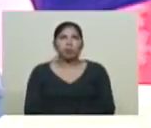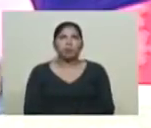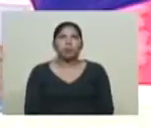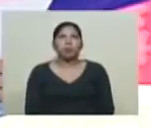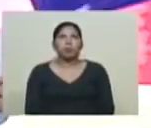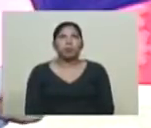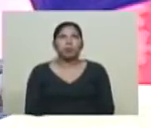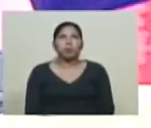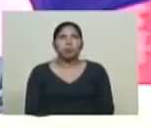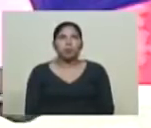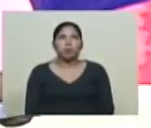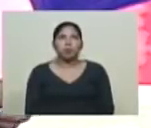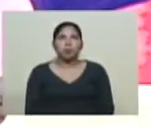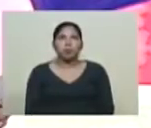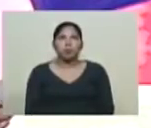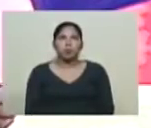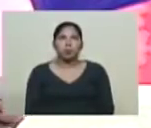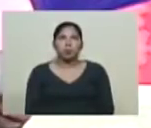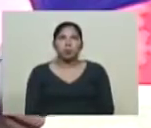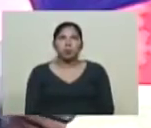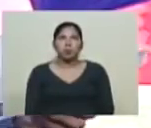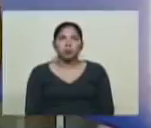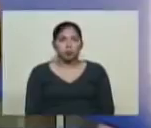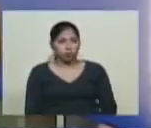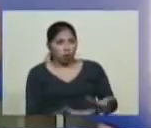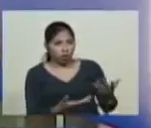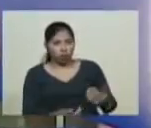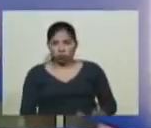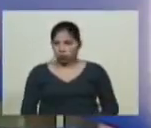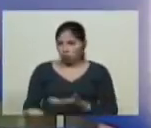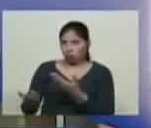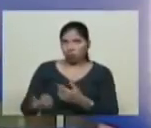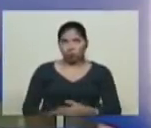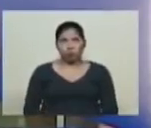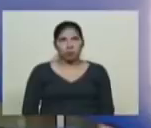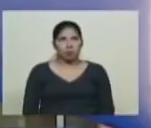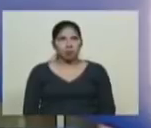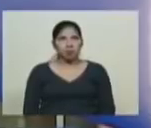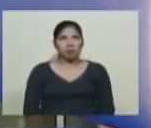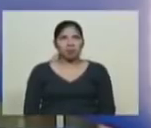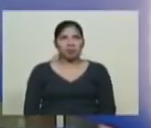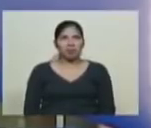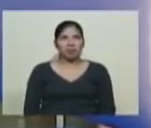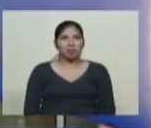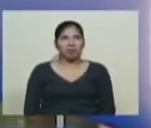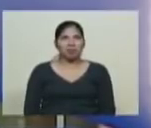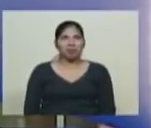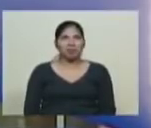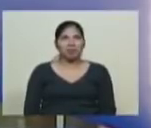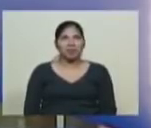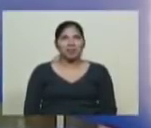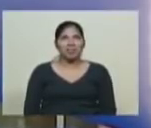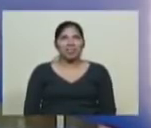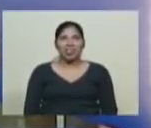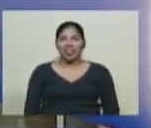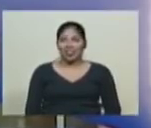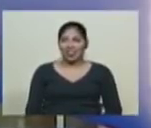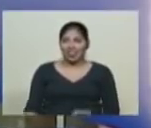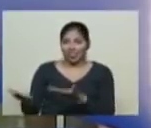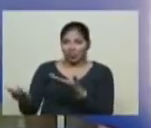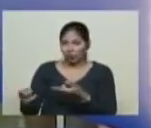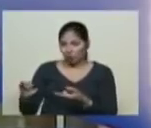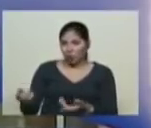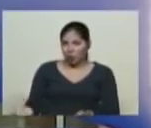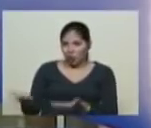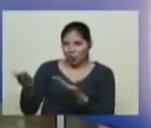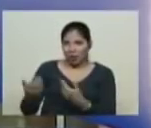Muy Además bien. De ello, adelante, presidente. No, adelante usted. Bueno, presidente, tenemos 11 millones... Que su palabra allá adelante, ¿qué